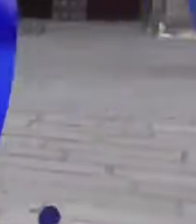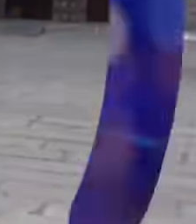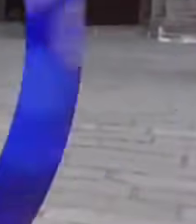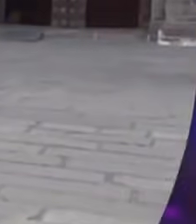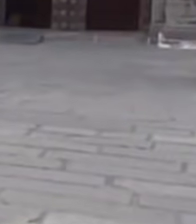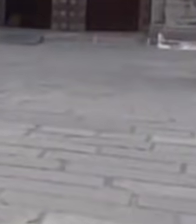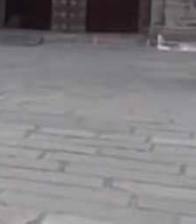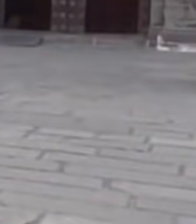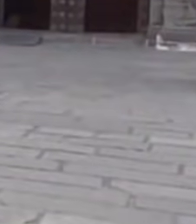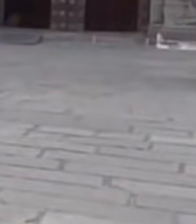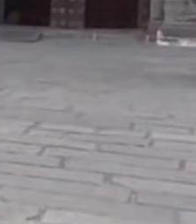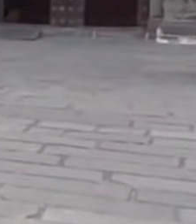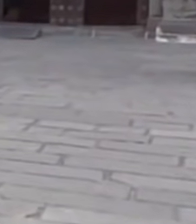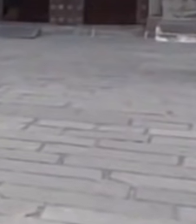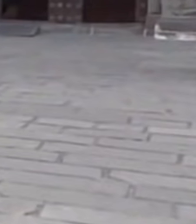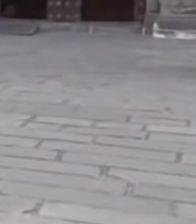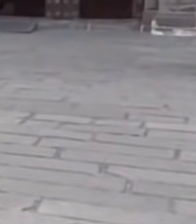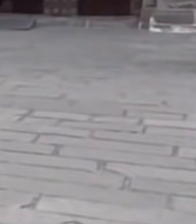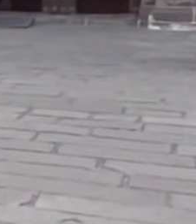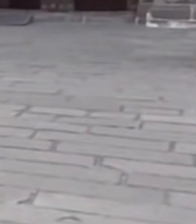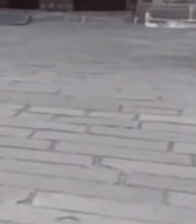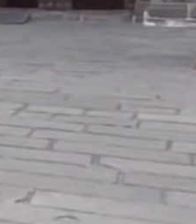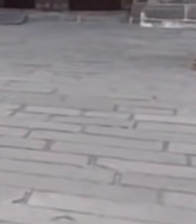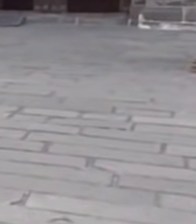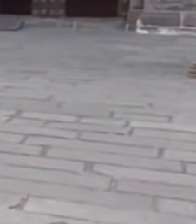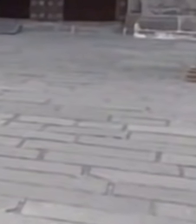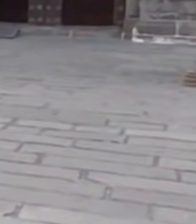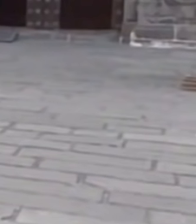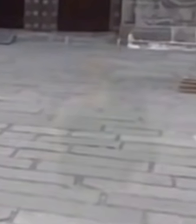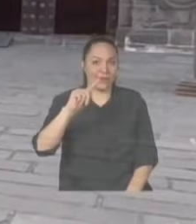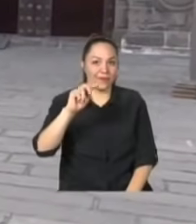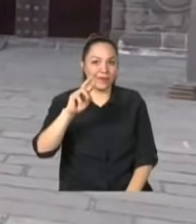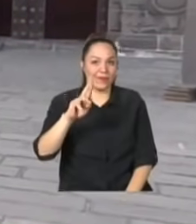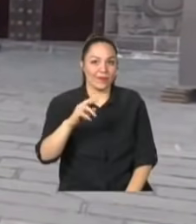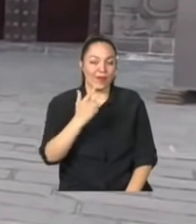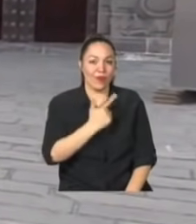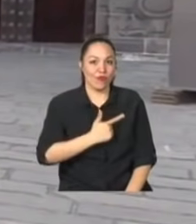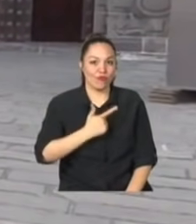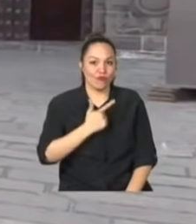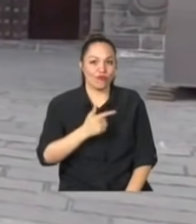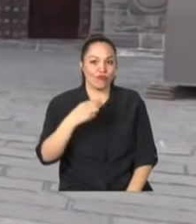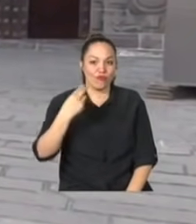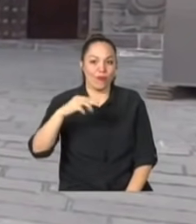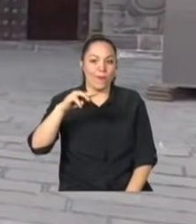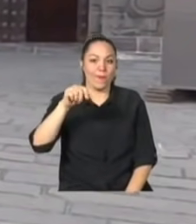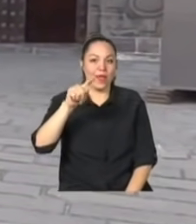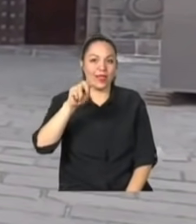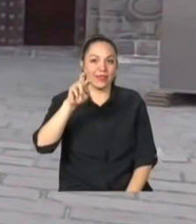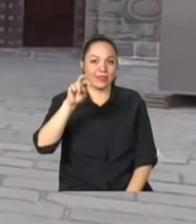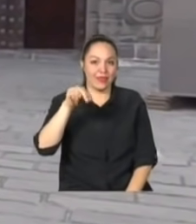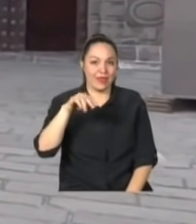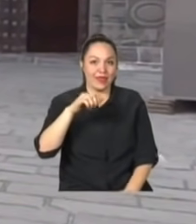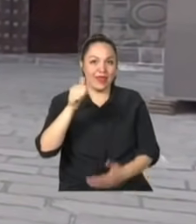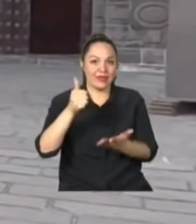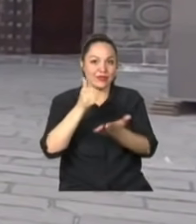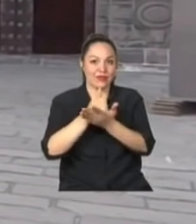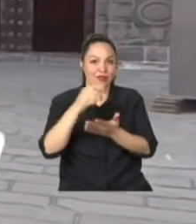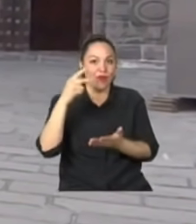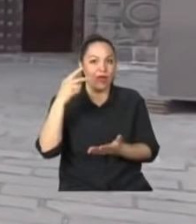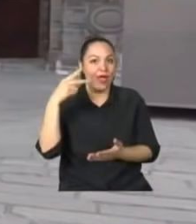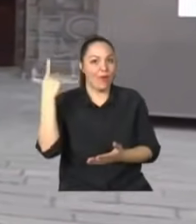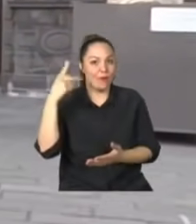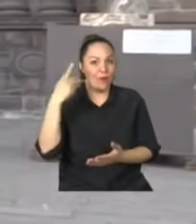Hola amigos, mi nombre es Héctor y en la cámara me acompaña. Hola, un gusto saludarlos, mi nombre es Martín, estamos transmitiendo desde la ciudad de Puebla de Los